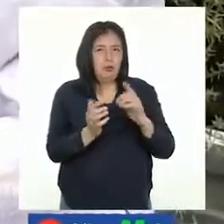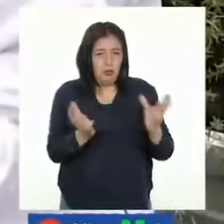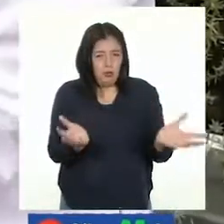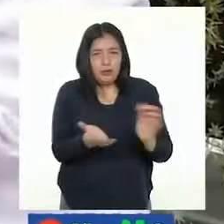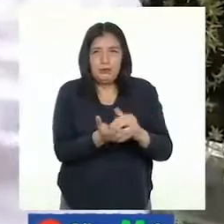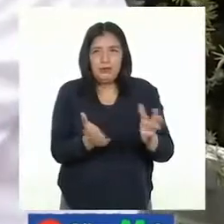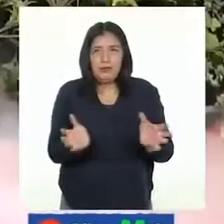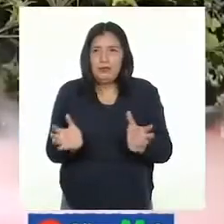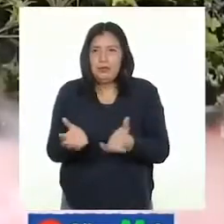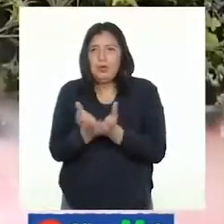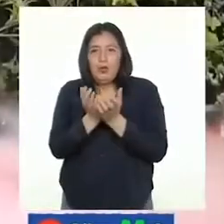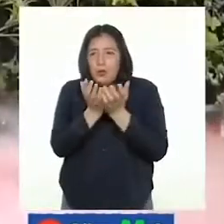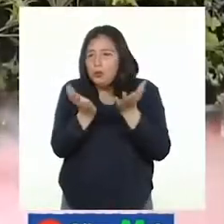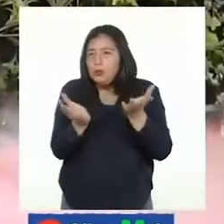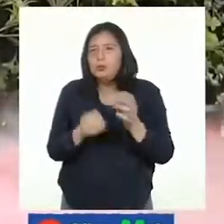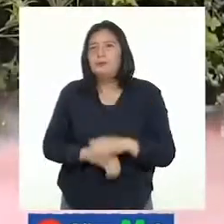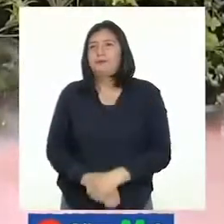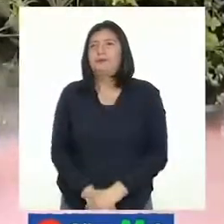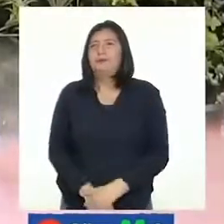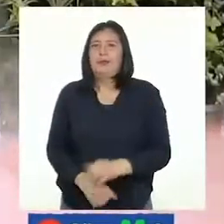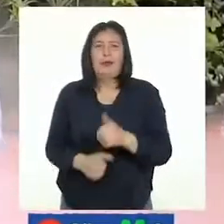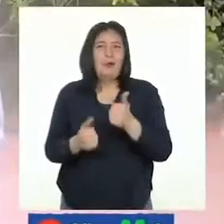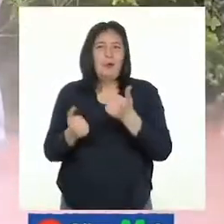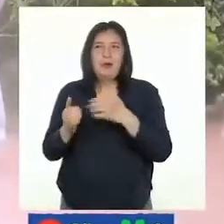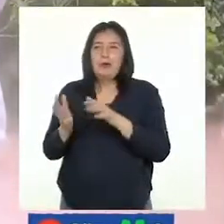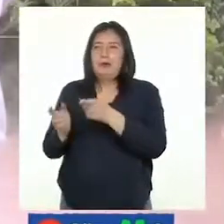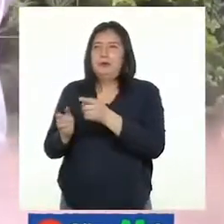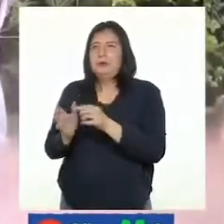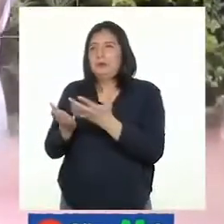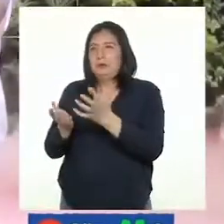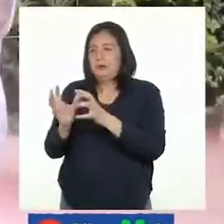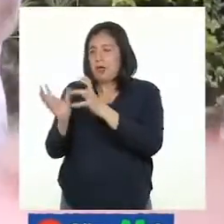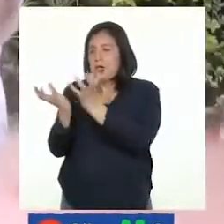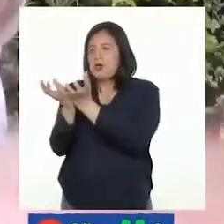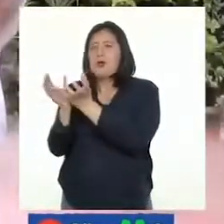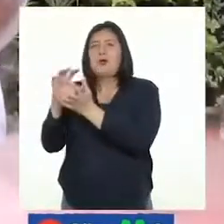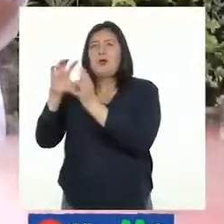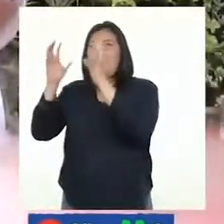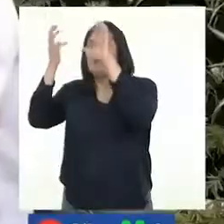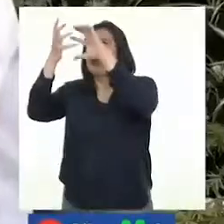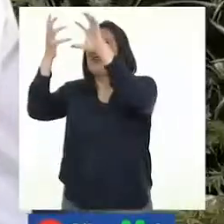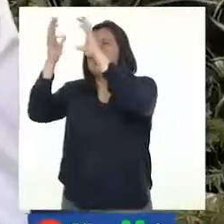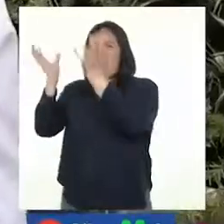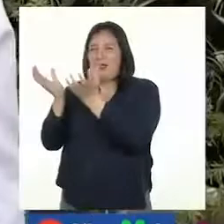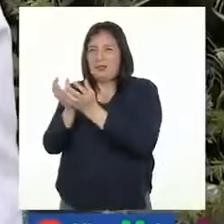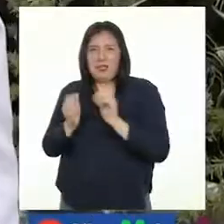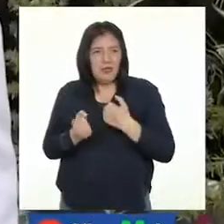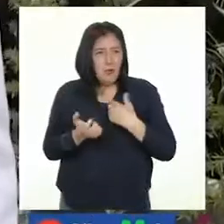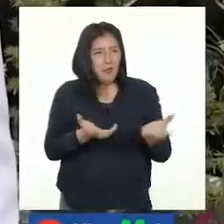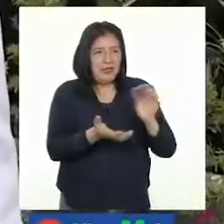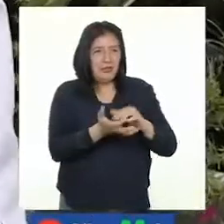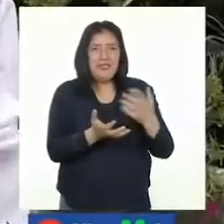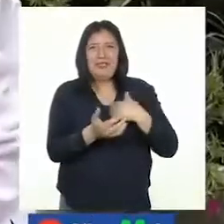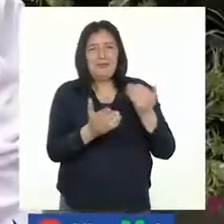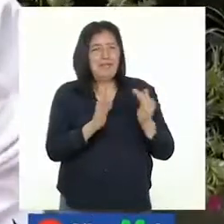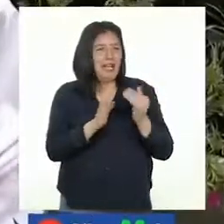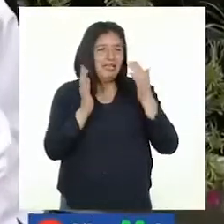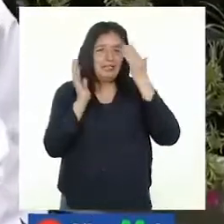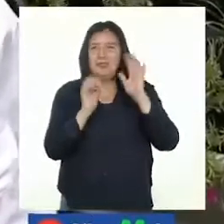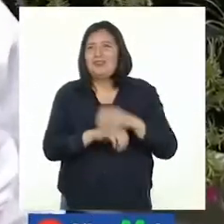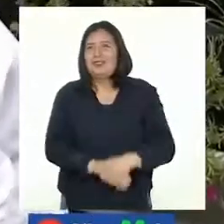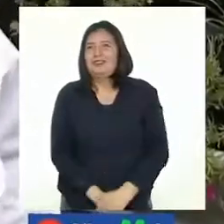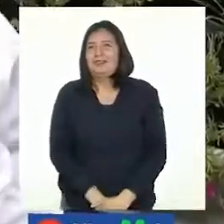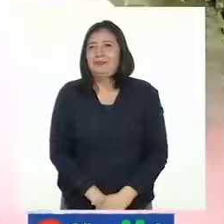de nuevo si quieres. Ajá. Chévere. Como si tuvieras una pequeña nube en tus manos, ¿ves? Sí, yo quiero volver a hacer esto en casa, no sé.